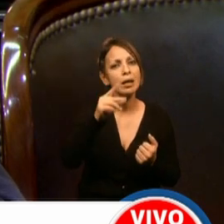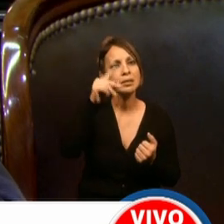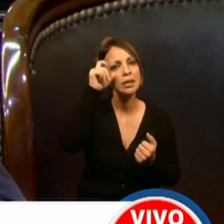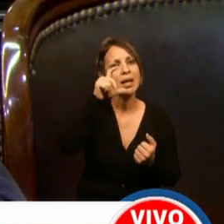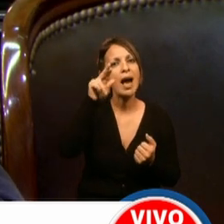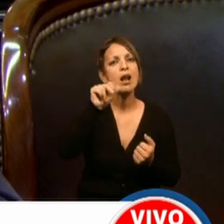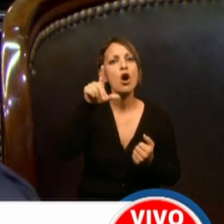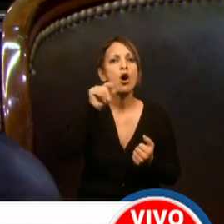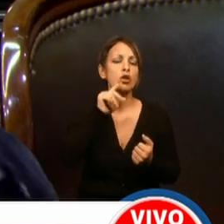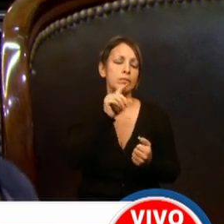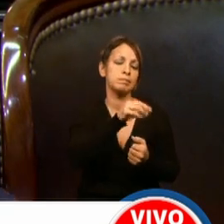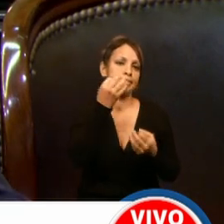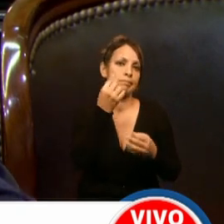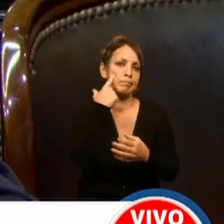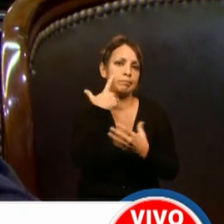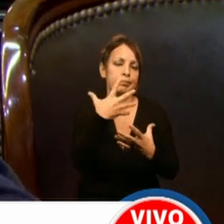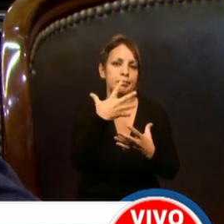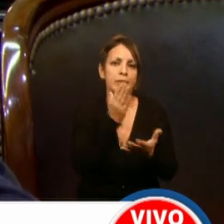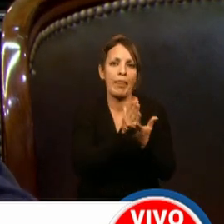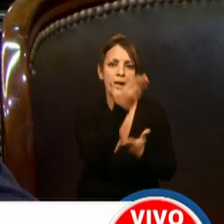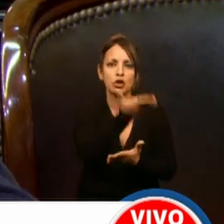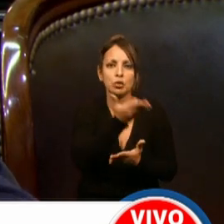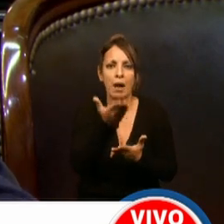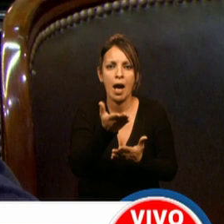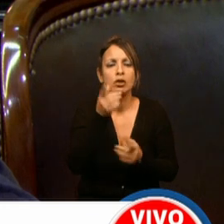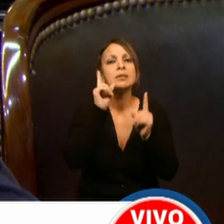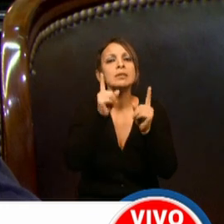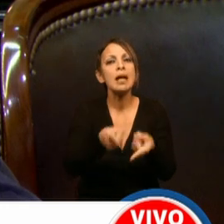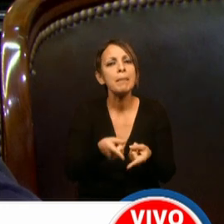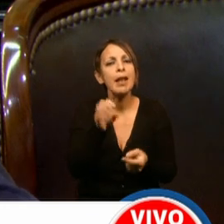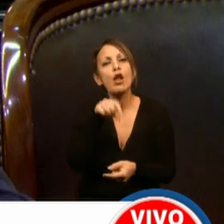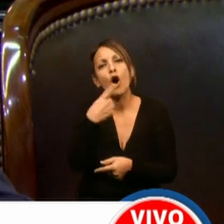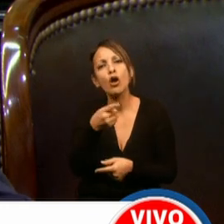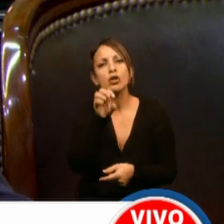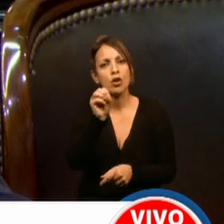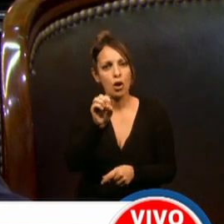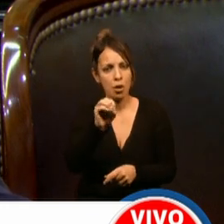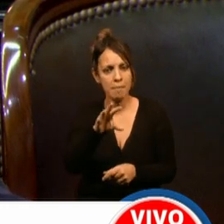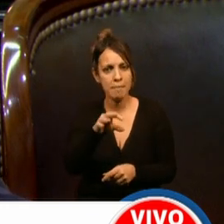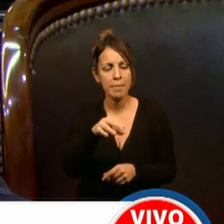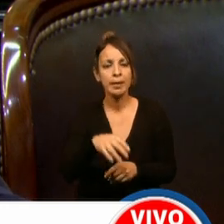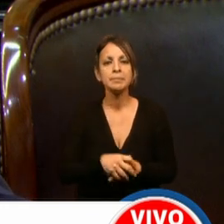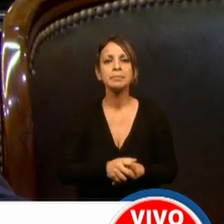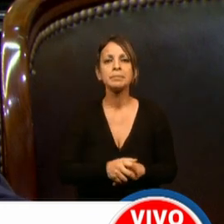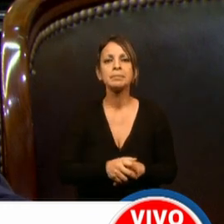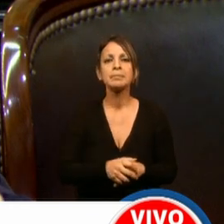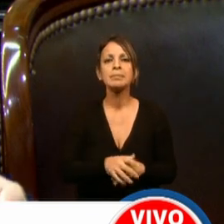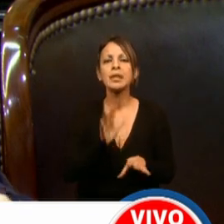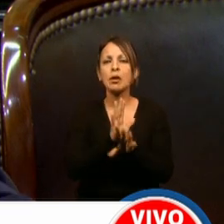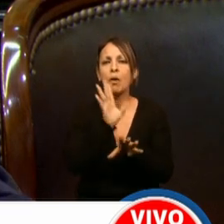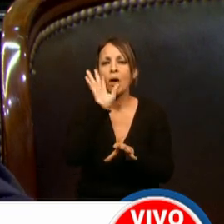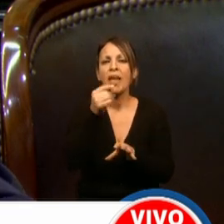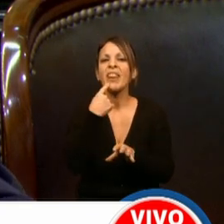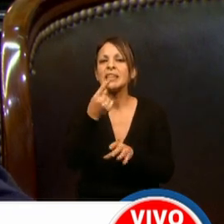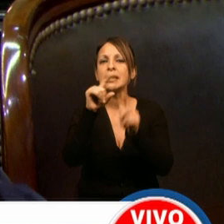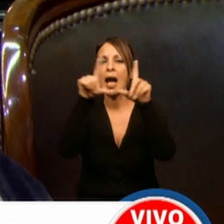símbolo de los derechos humanos en la argentina y además tenían un hombre que lo resumían en los pibes